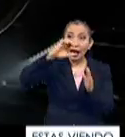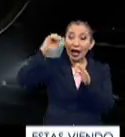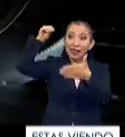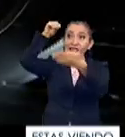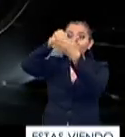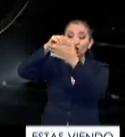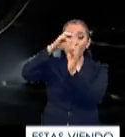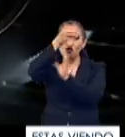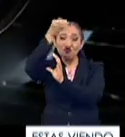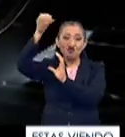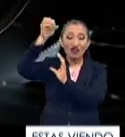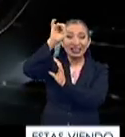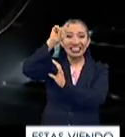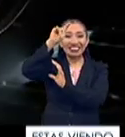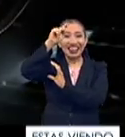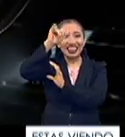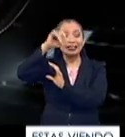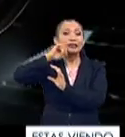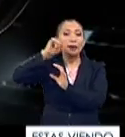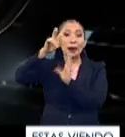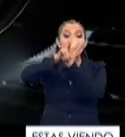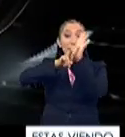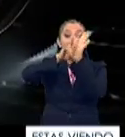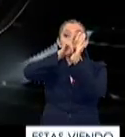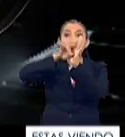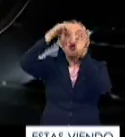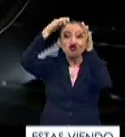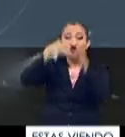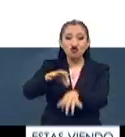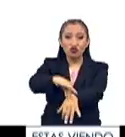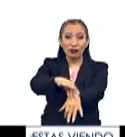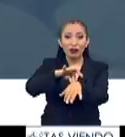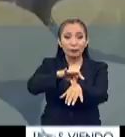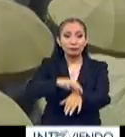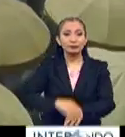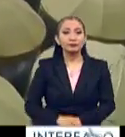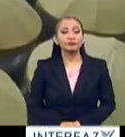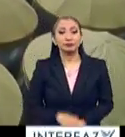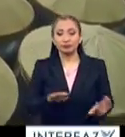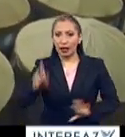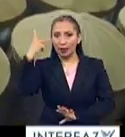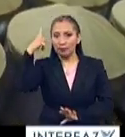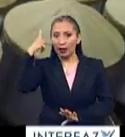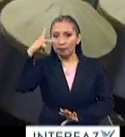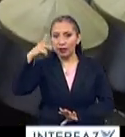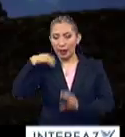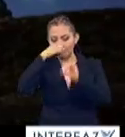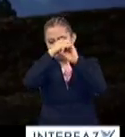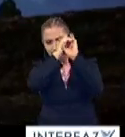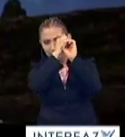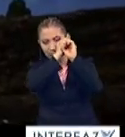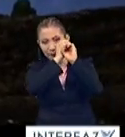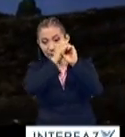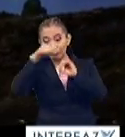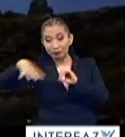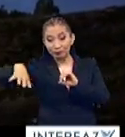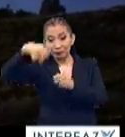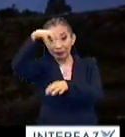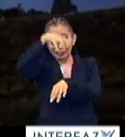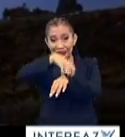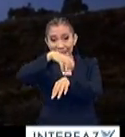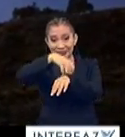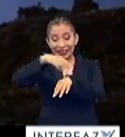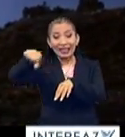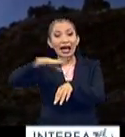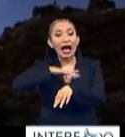satélite, además de realizar una transmisión de un video en realidad virtual. En Puebla, el Observatorio High Altitude Water